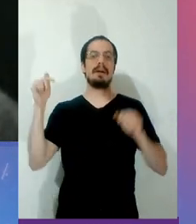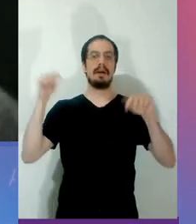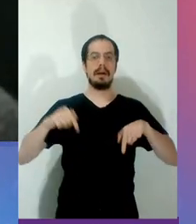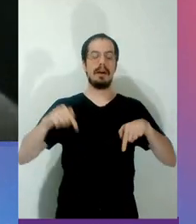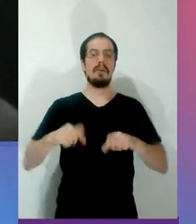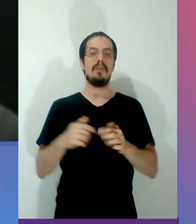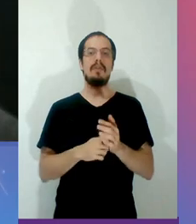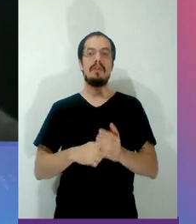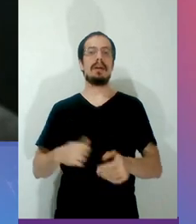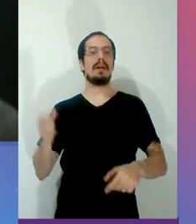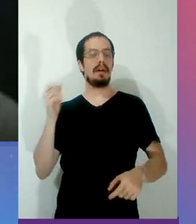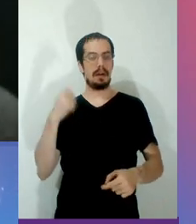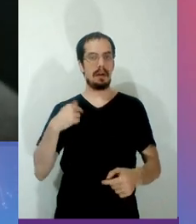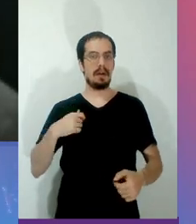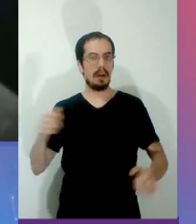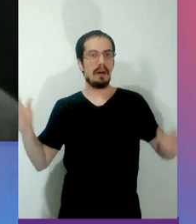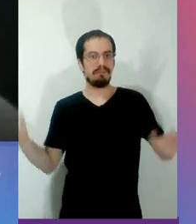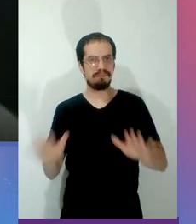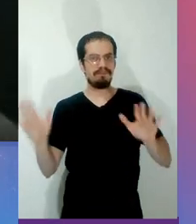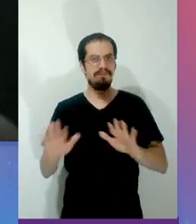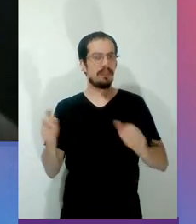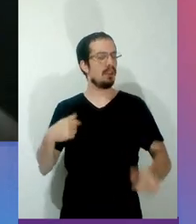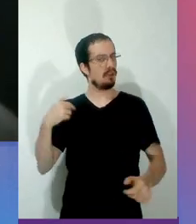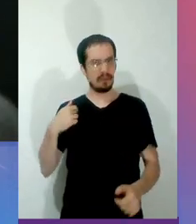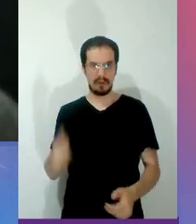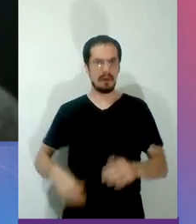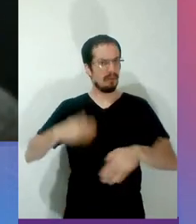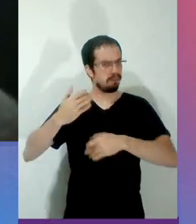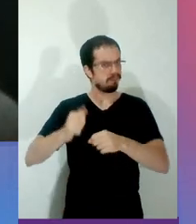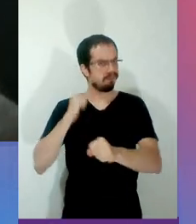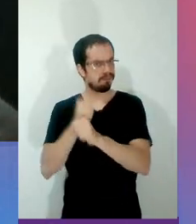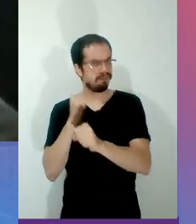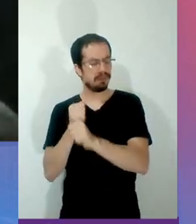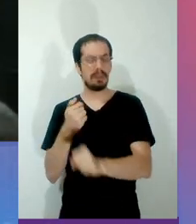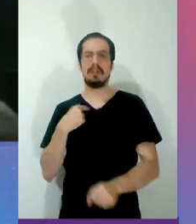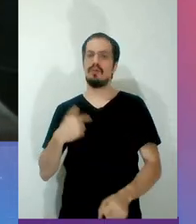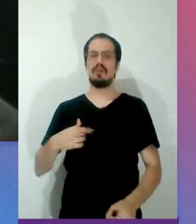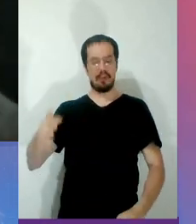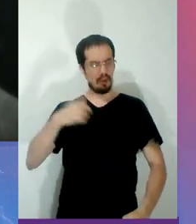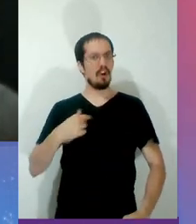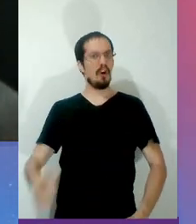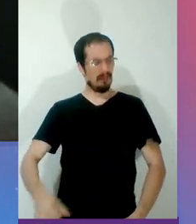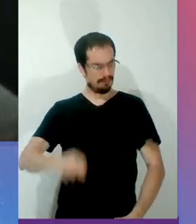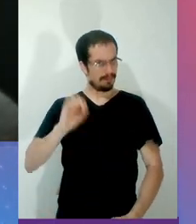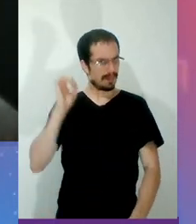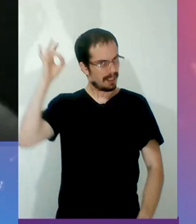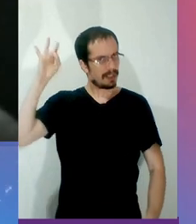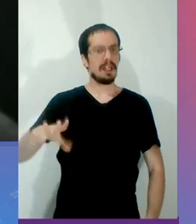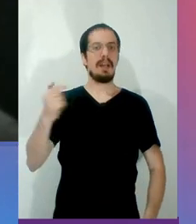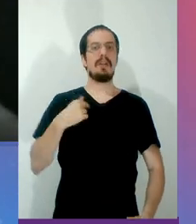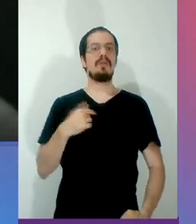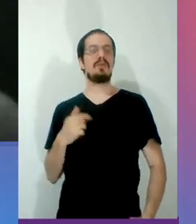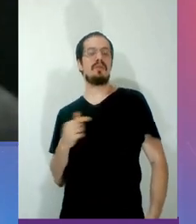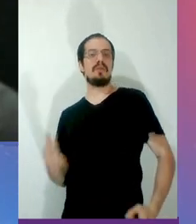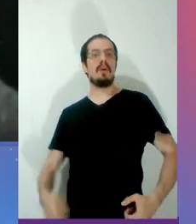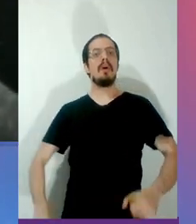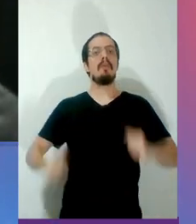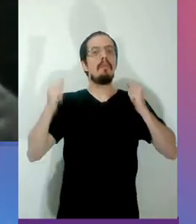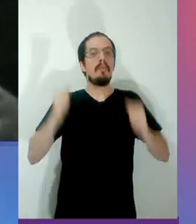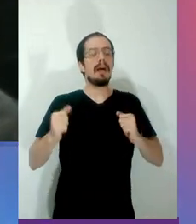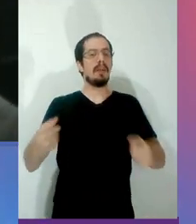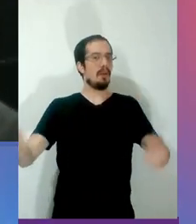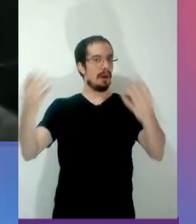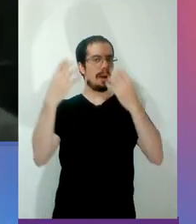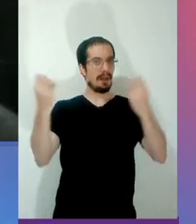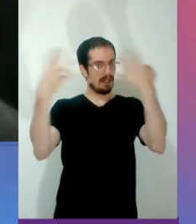siendo una activista por esto. Yo creo que quienes estamos convencidos, quienes somos de alguna manera privilegiados por haber estudiado,